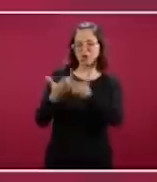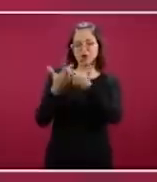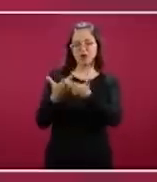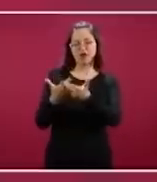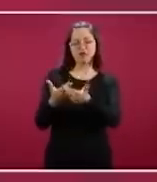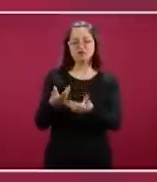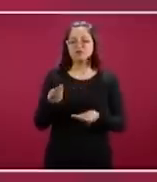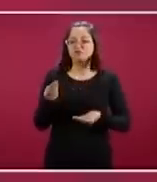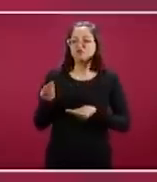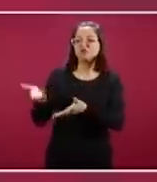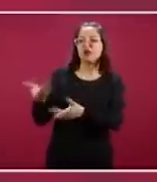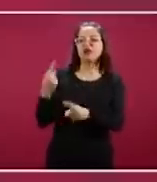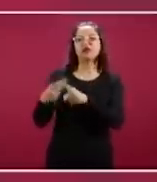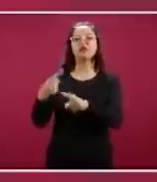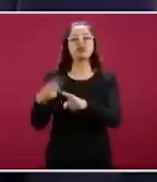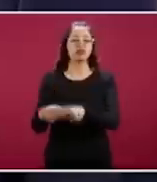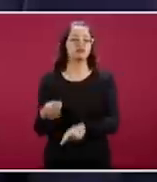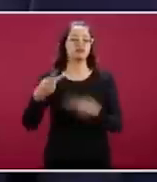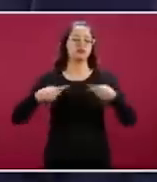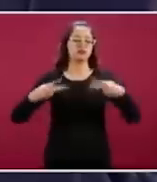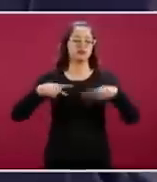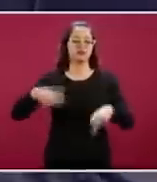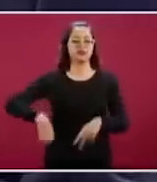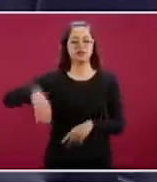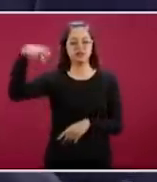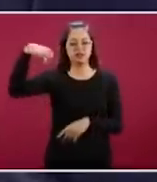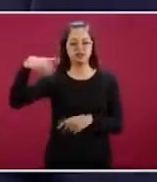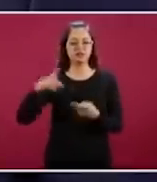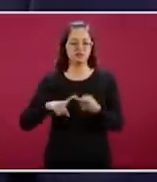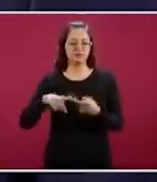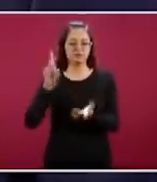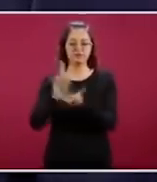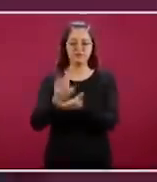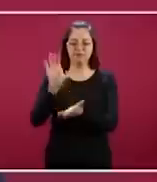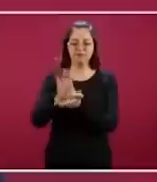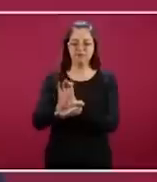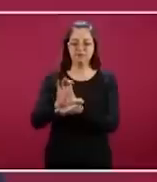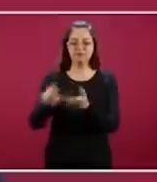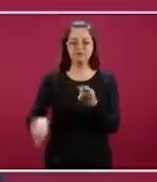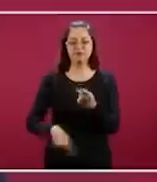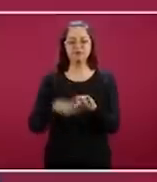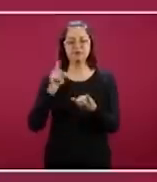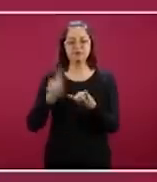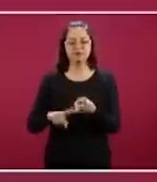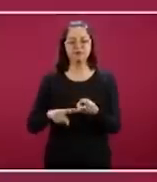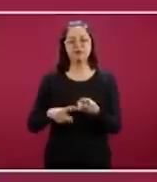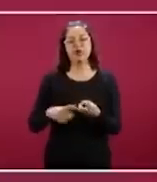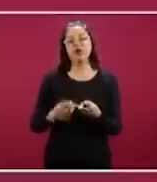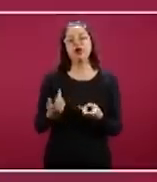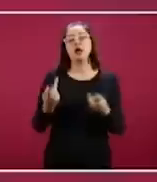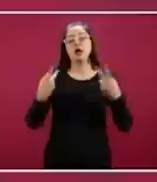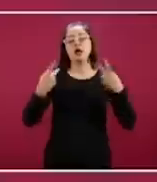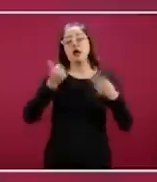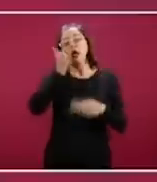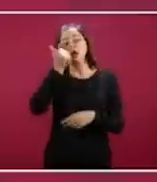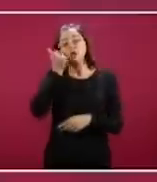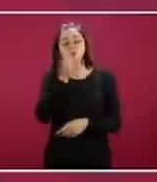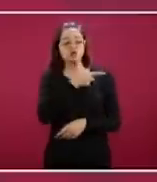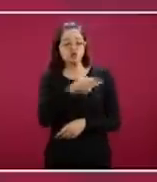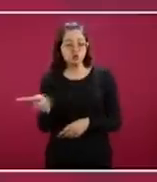A los adultos mayores, a los discapacitados, a los estudiantes pobres?